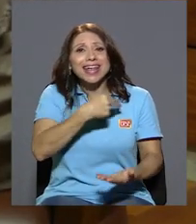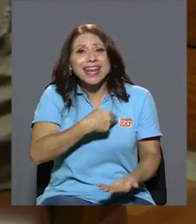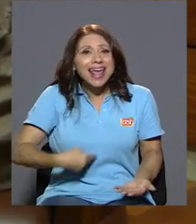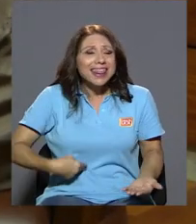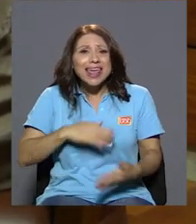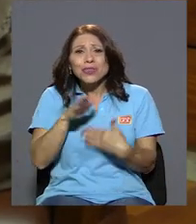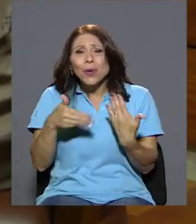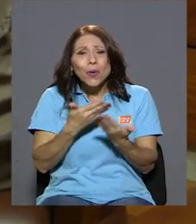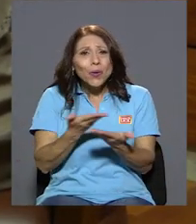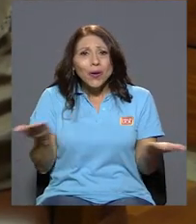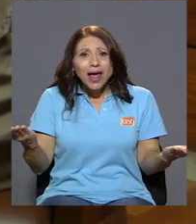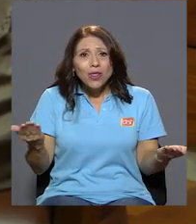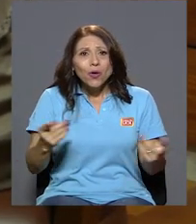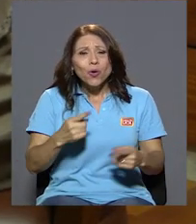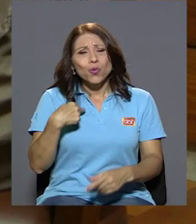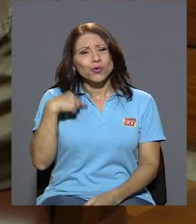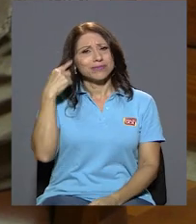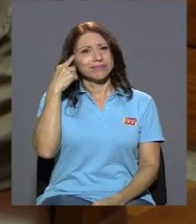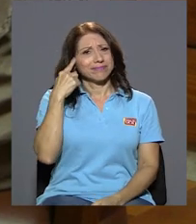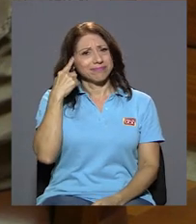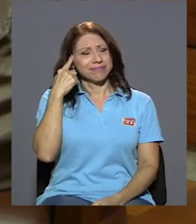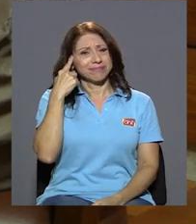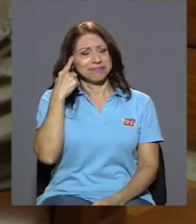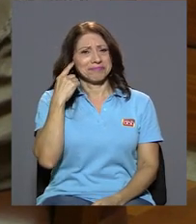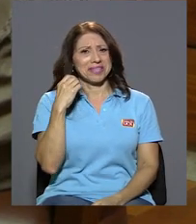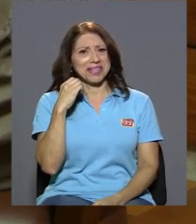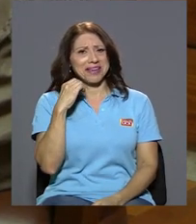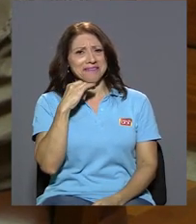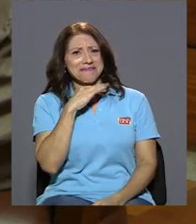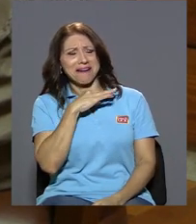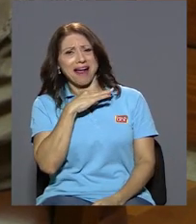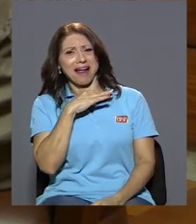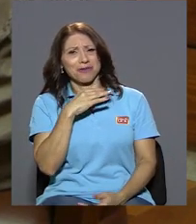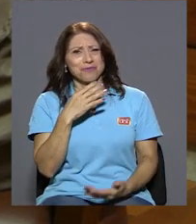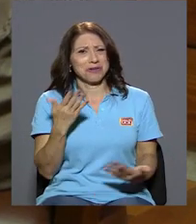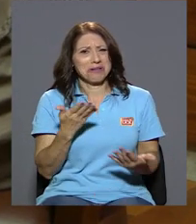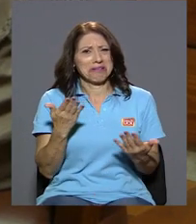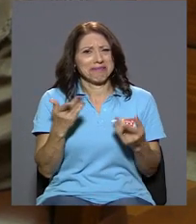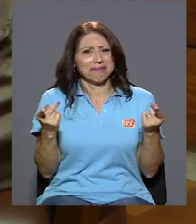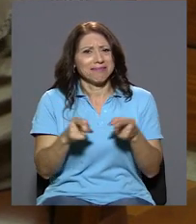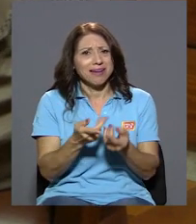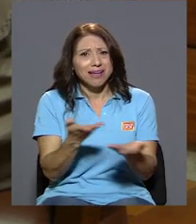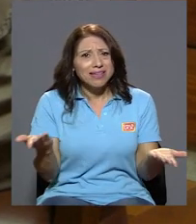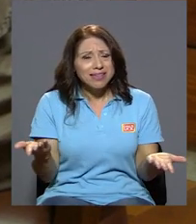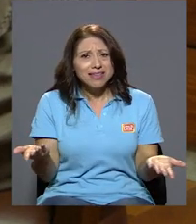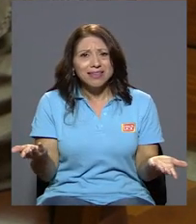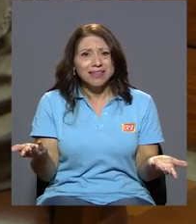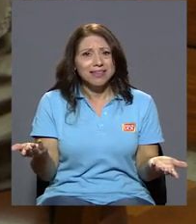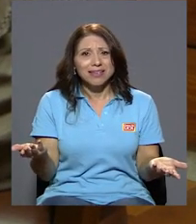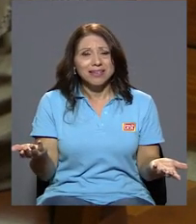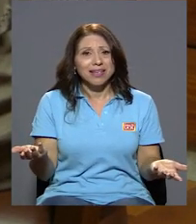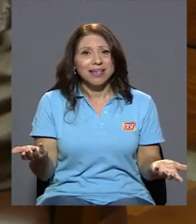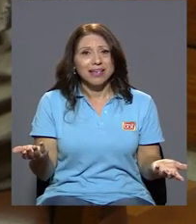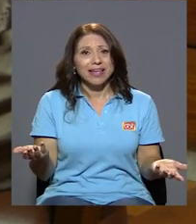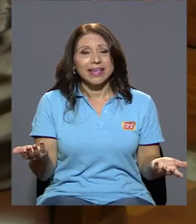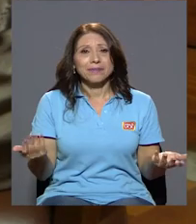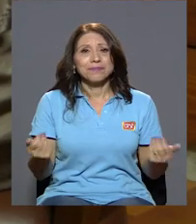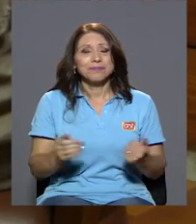y uno se queda pensando pero qué raro fue que que es el asunto que hay hoy